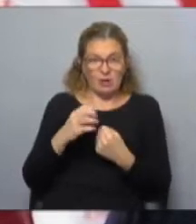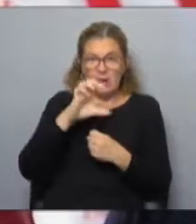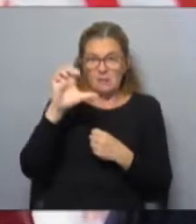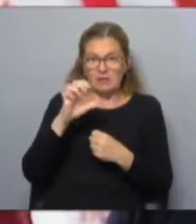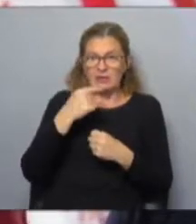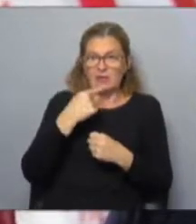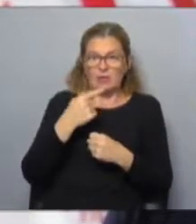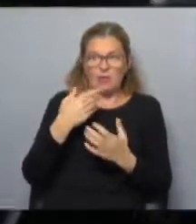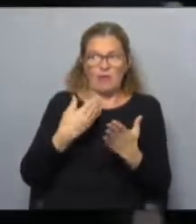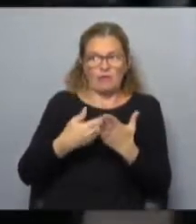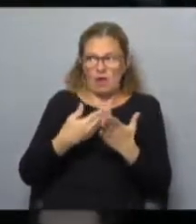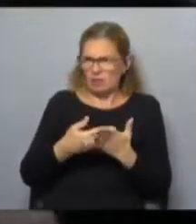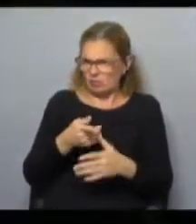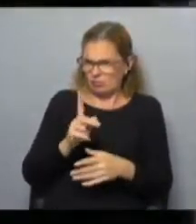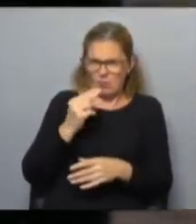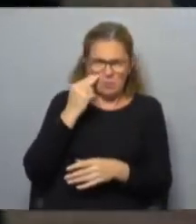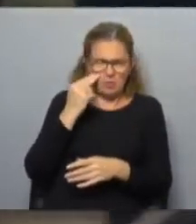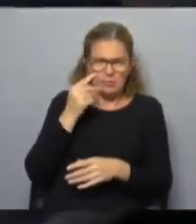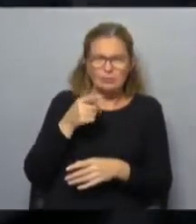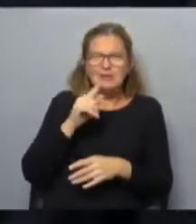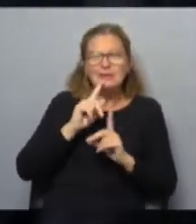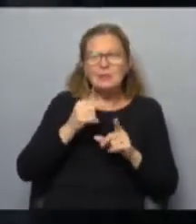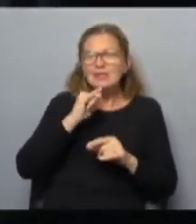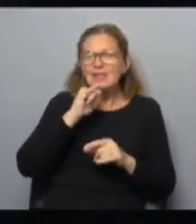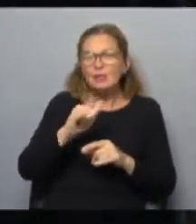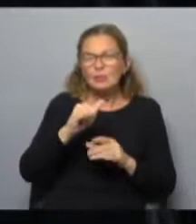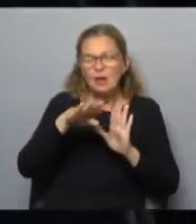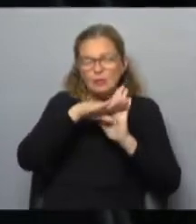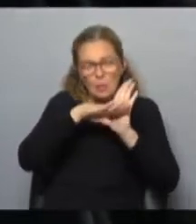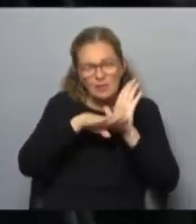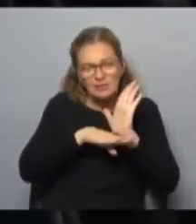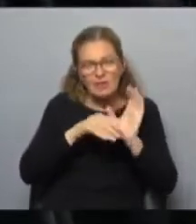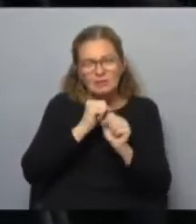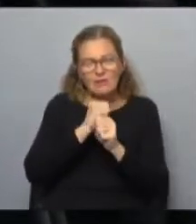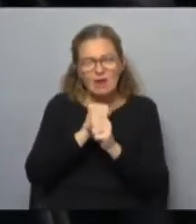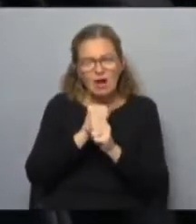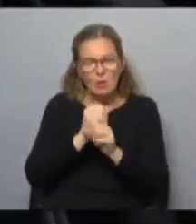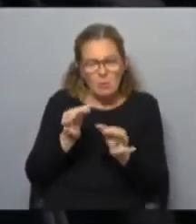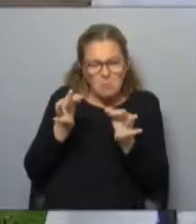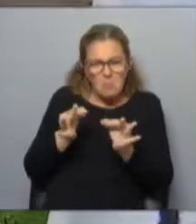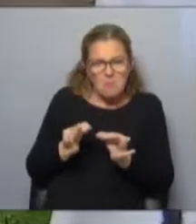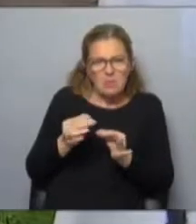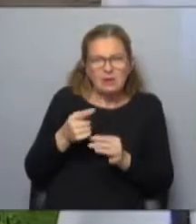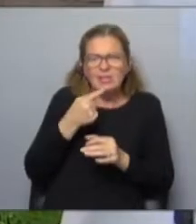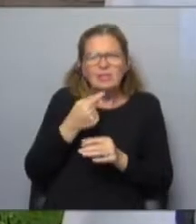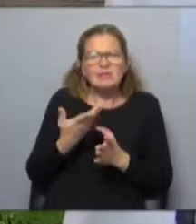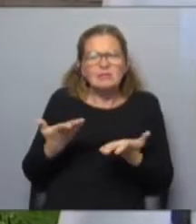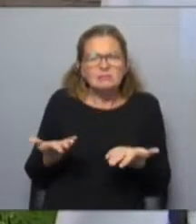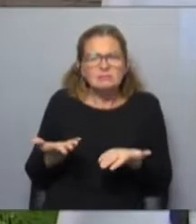tomó como una falta grave también. En este caso ustedes también denuncian incumplimiento de las normativas laborales. ¿A qué refieren?